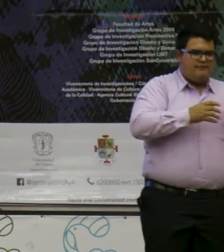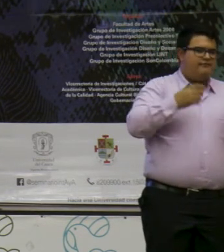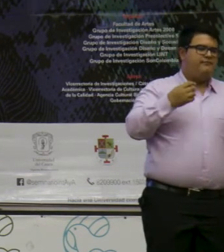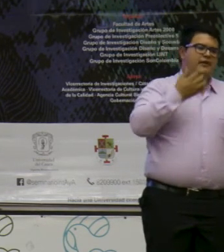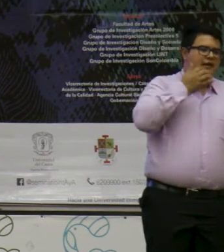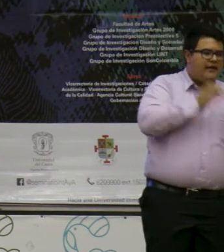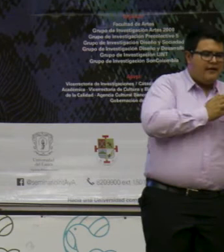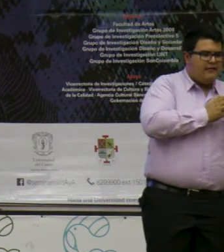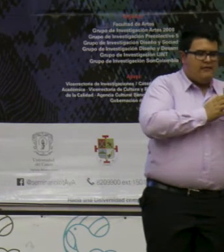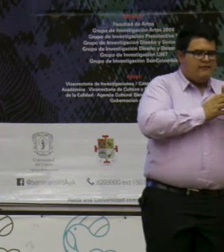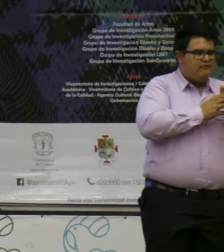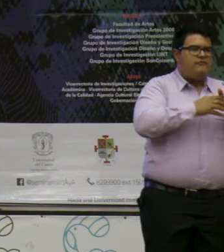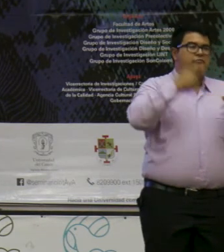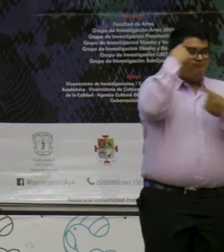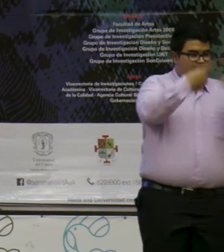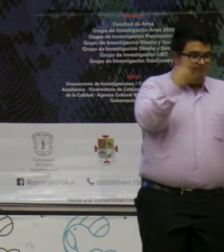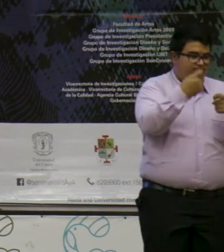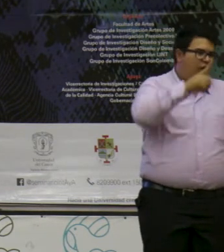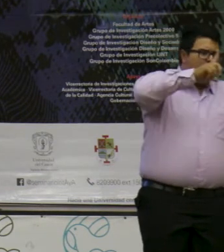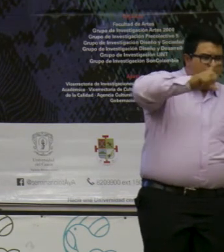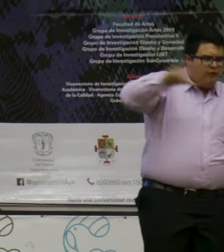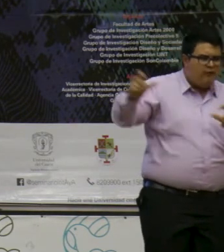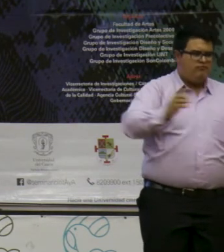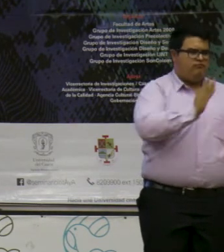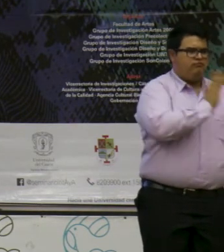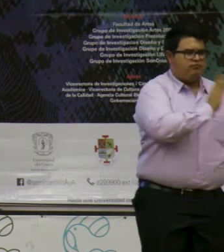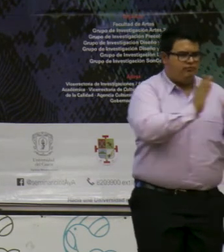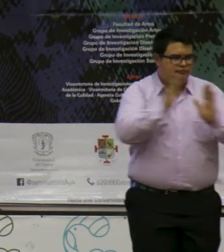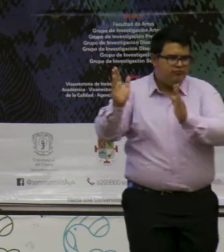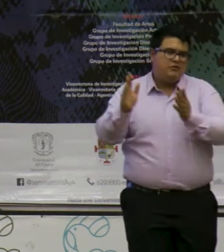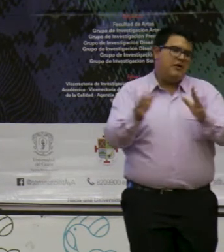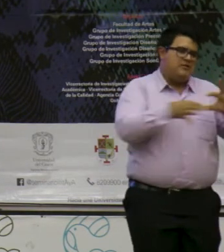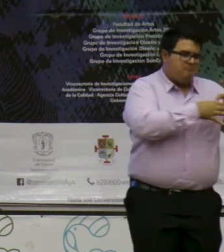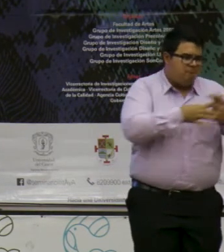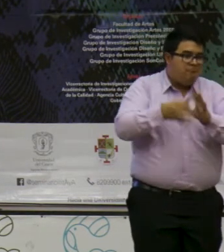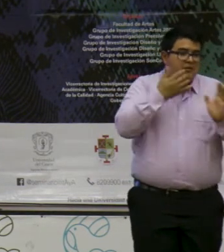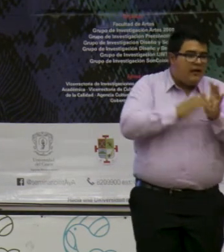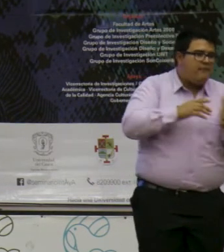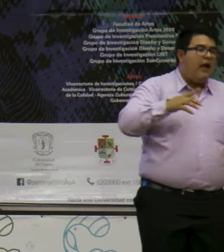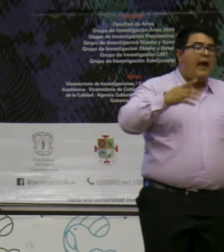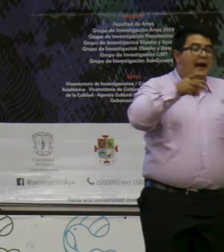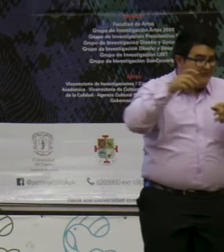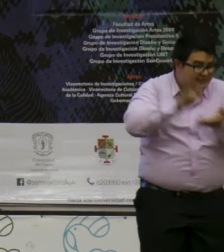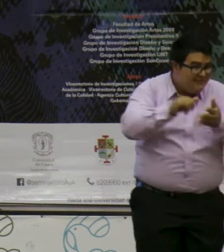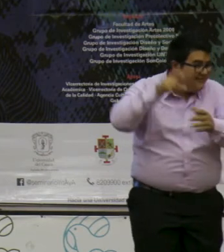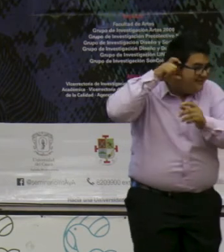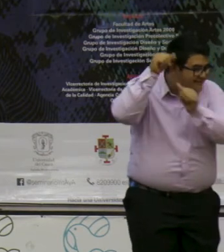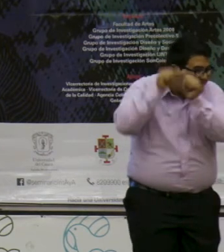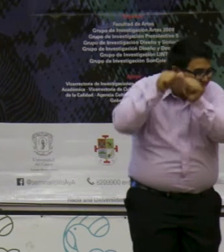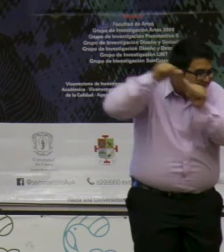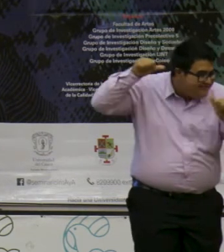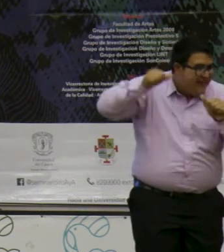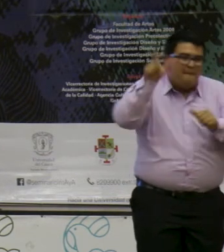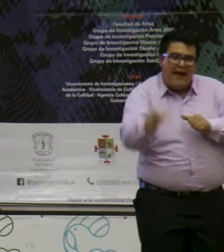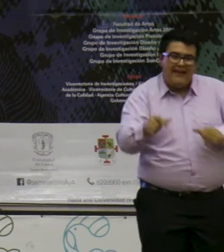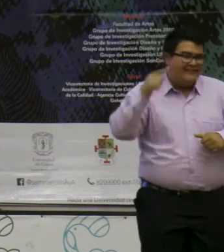de la fotografía que permite crear estos patrones que alcanzamos a ver ahora como las orejas de los criminales. Una cantidad de